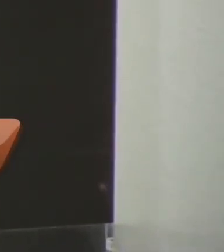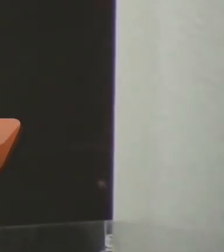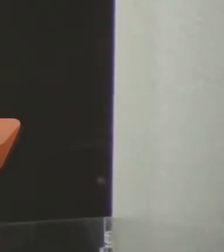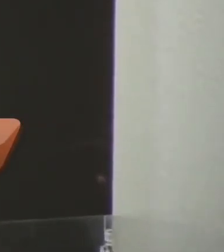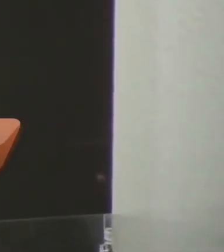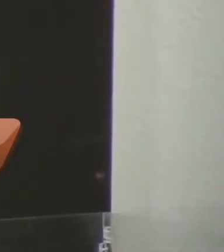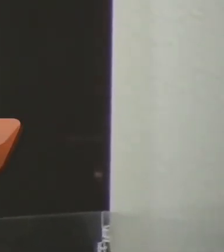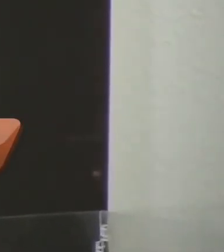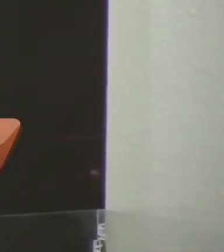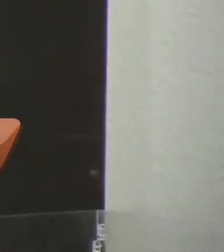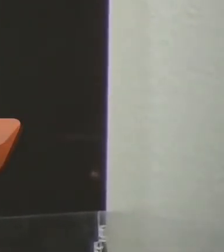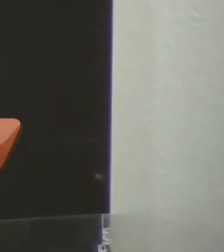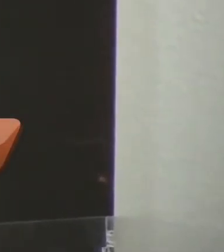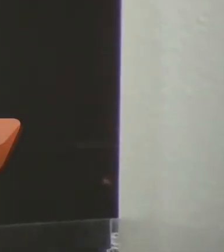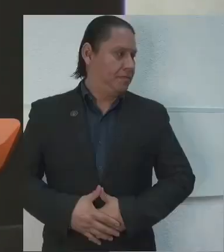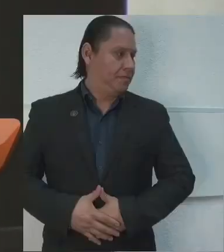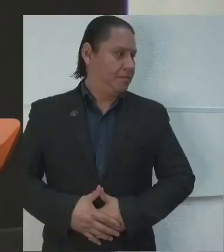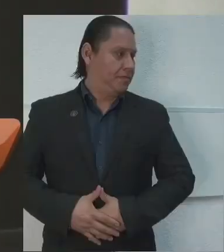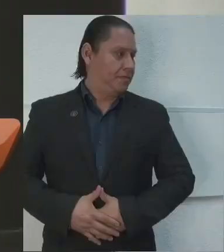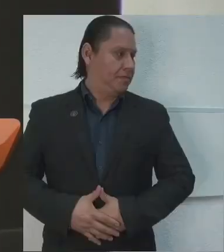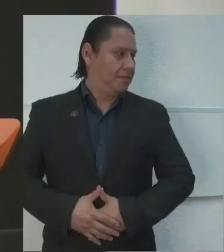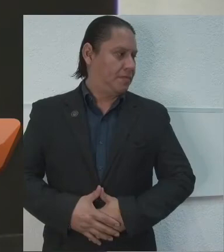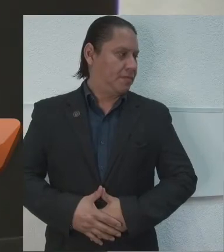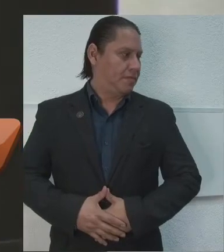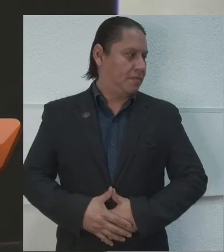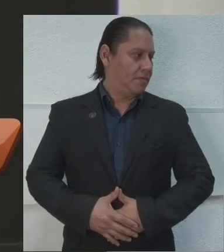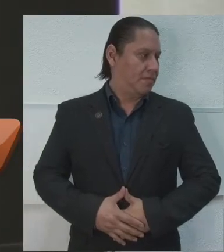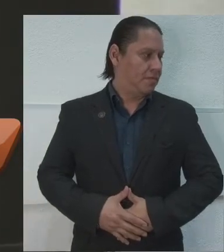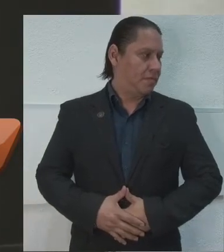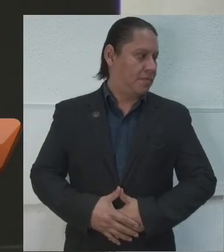Compañeras y compañeros diputados locales,